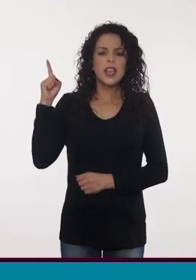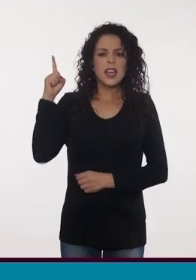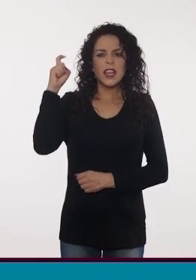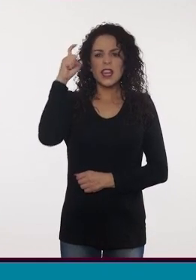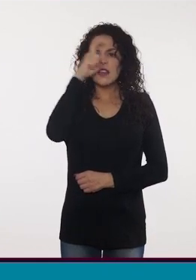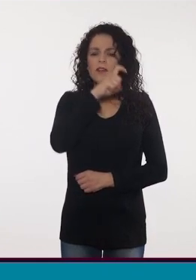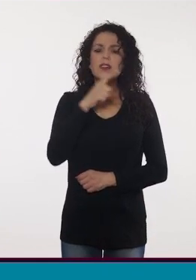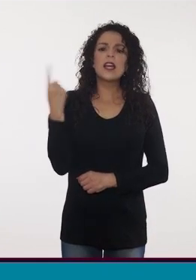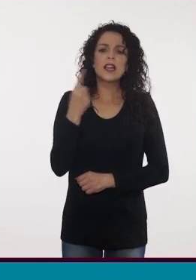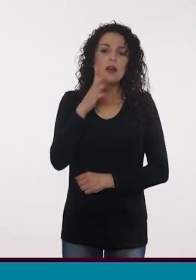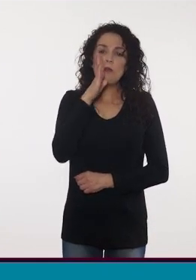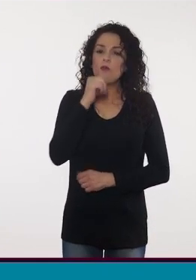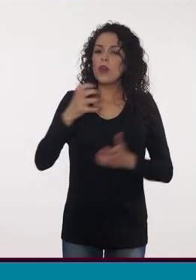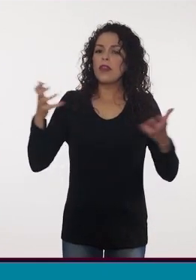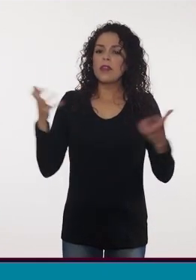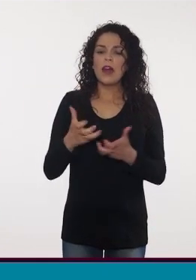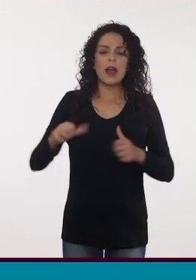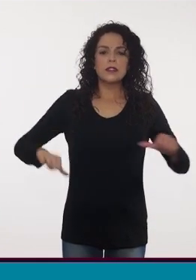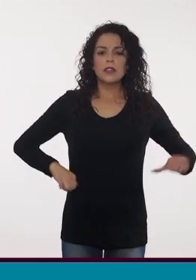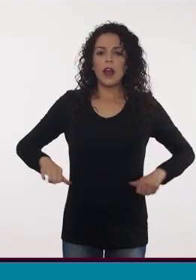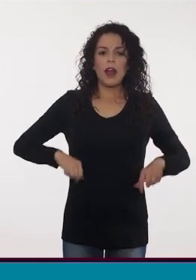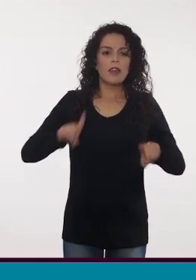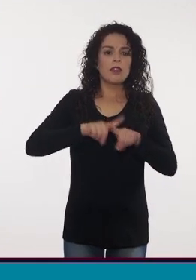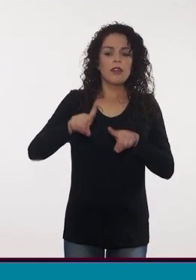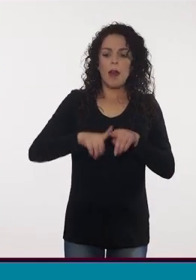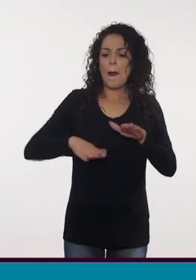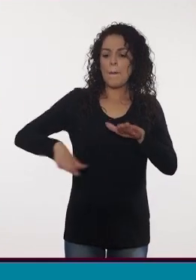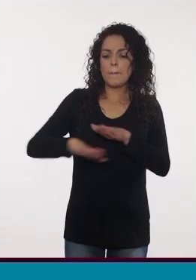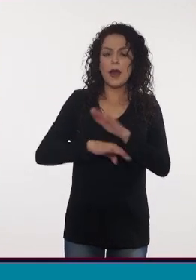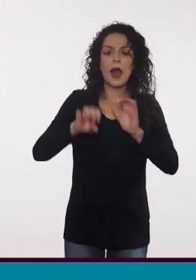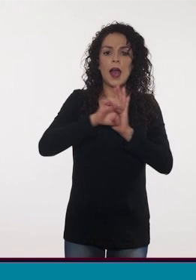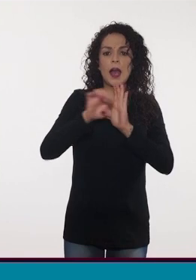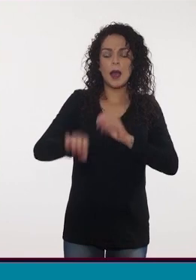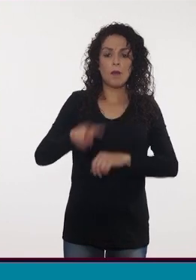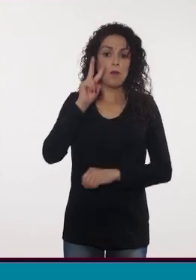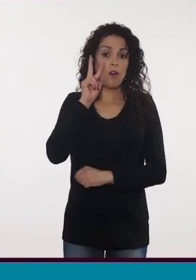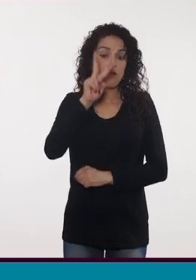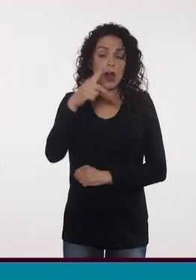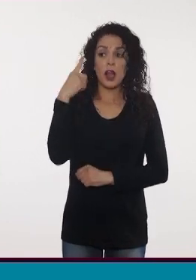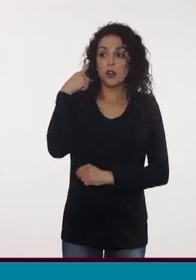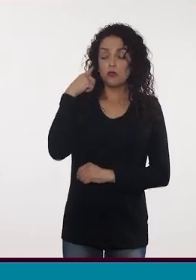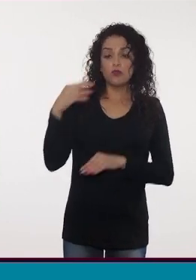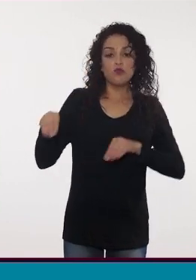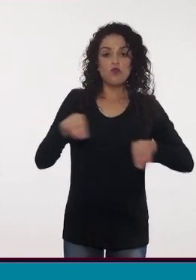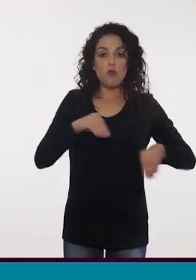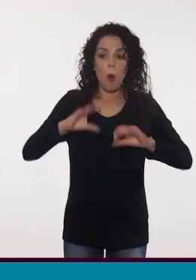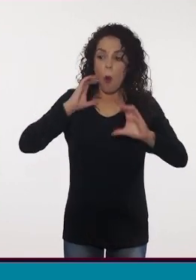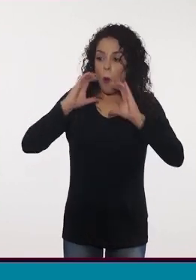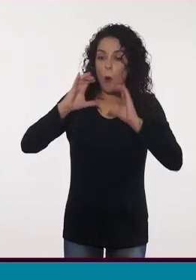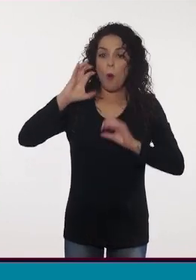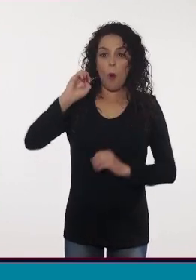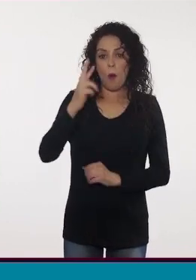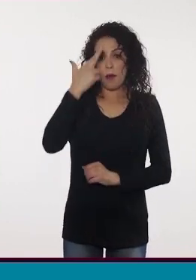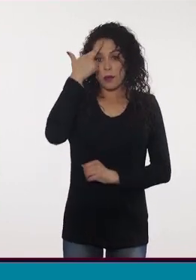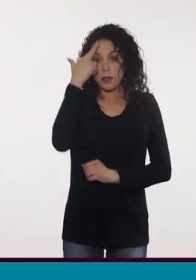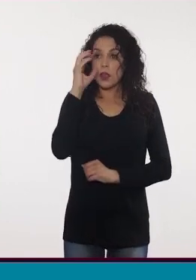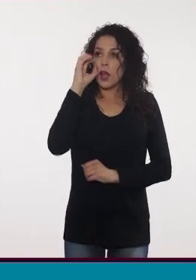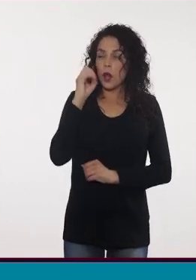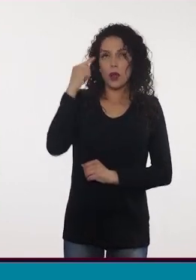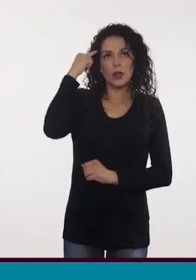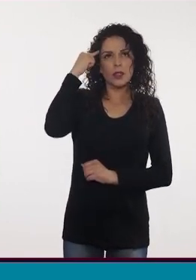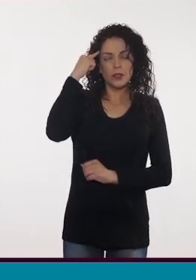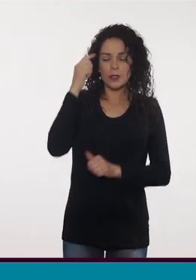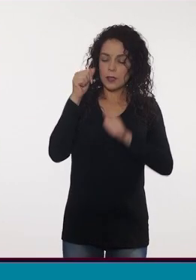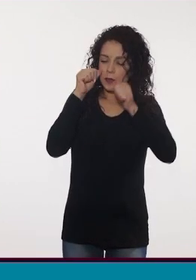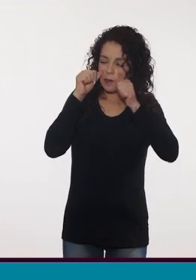para llevar a cabo actividades básicas como ver, escuchar, moverse, comunicarse, recordar o concentrarse.